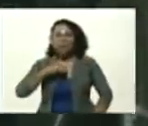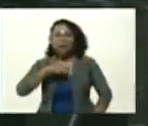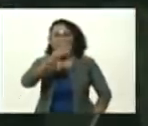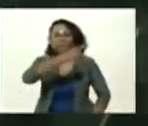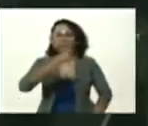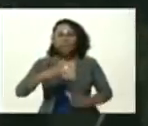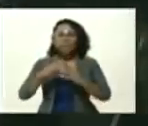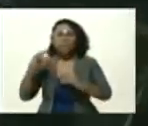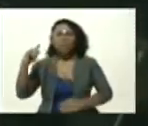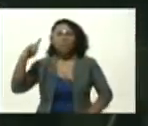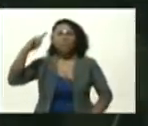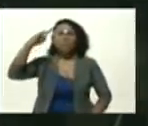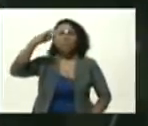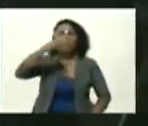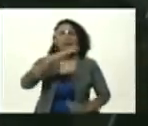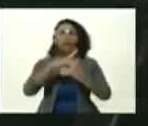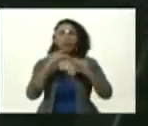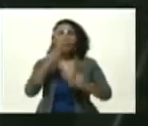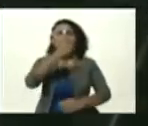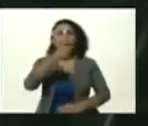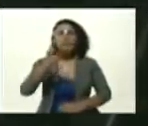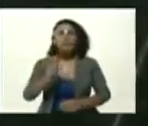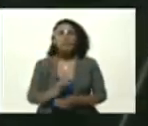pilotos y a todo el personal.